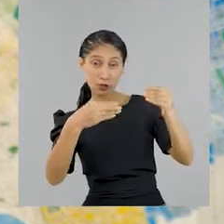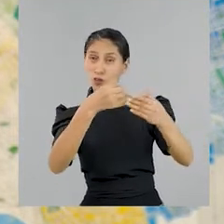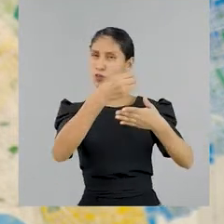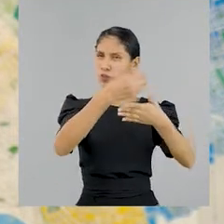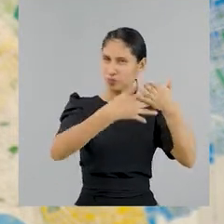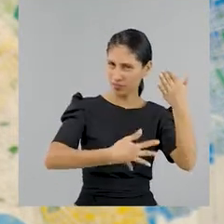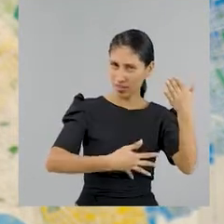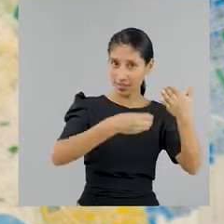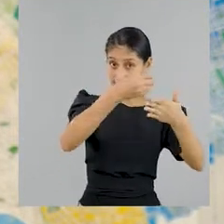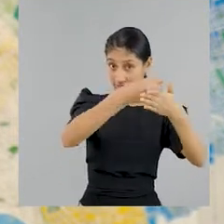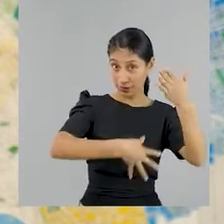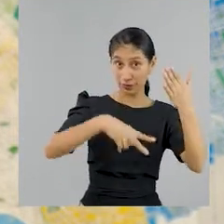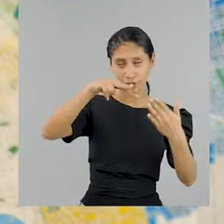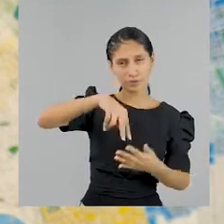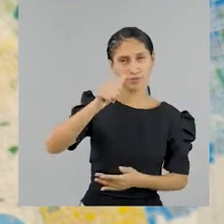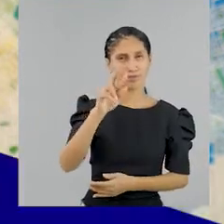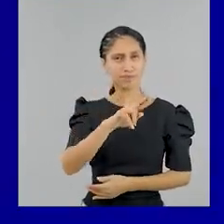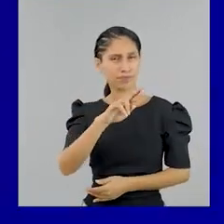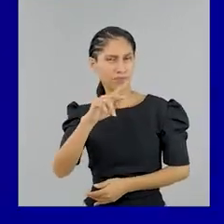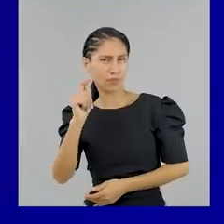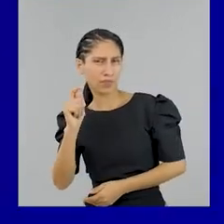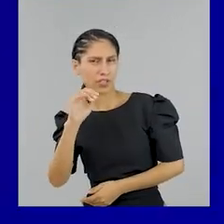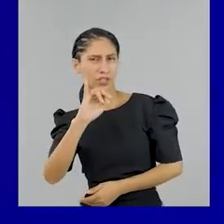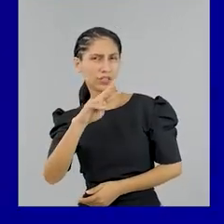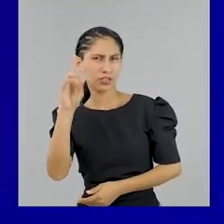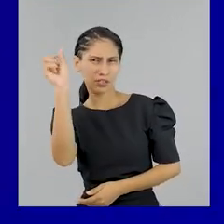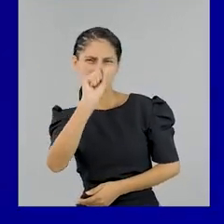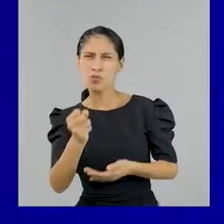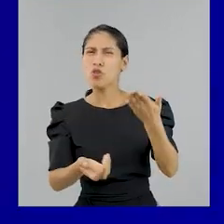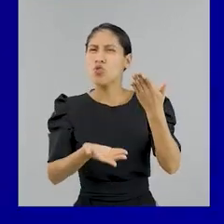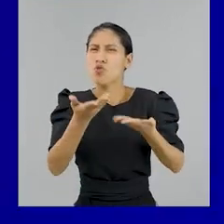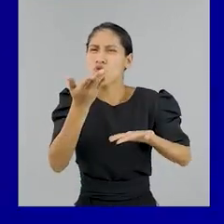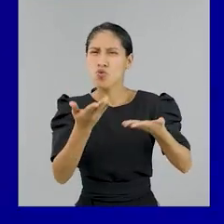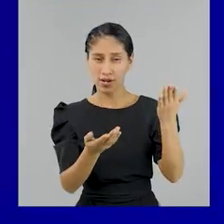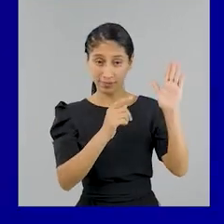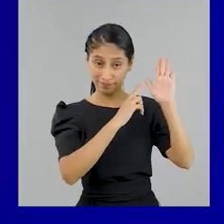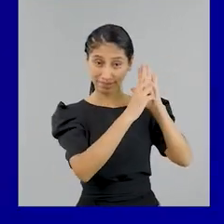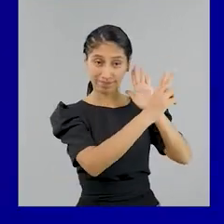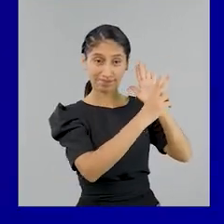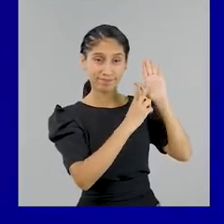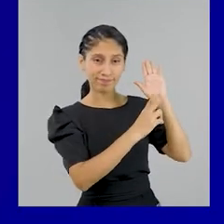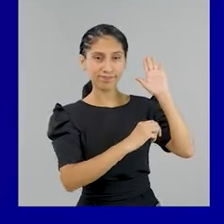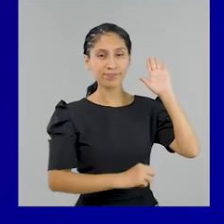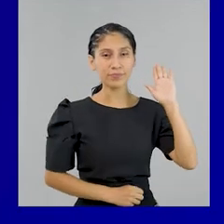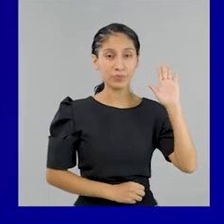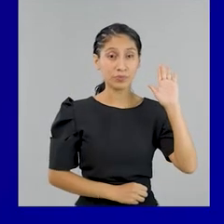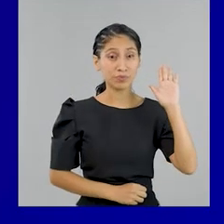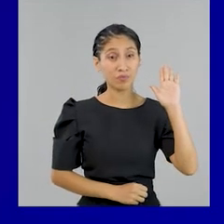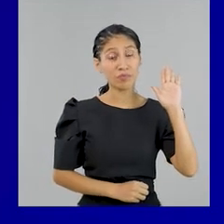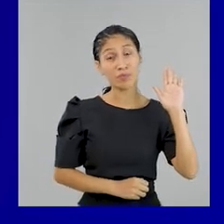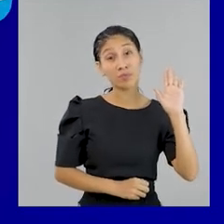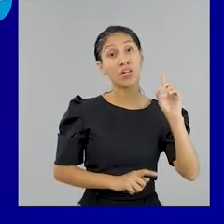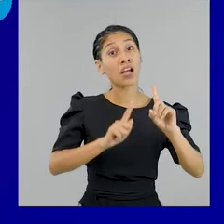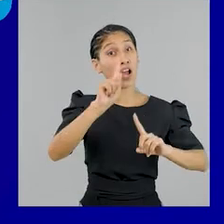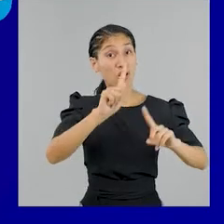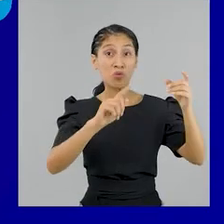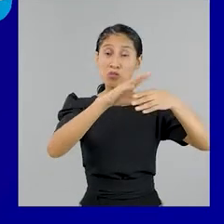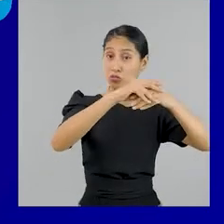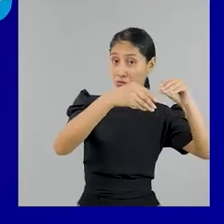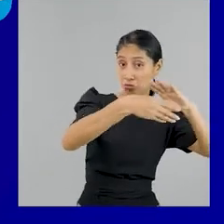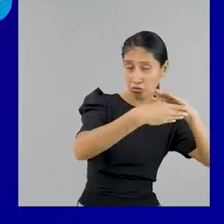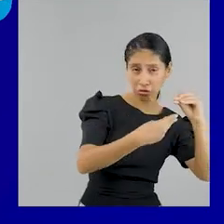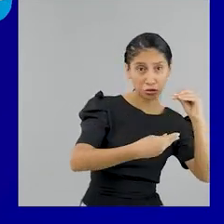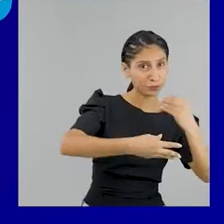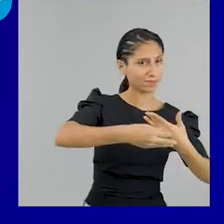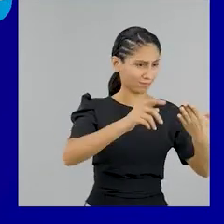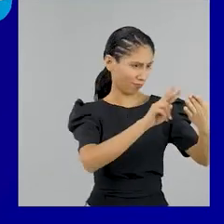narrativos. ¿Me ayudan como siempre, por favor? Características más relevantes del texto narrativo. Puede ser real